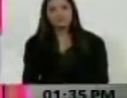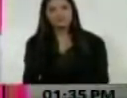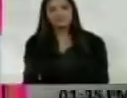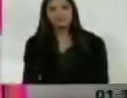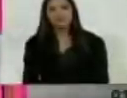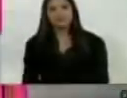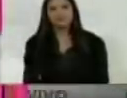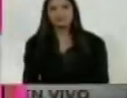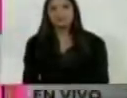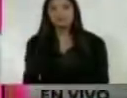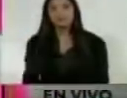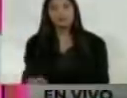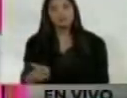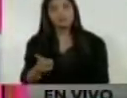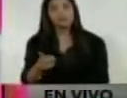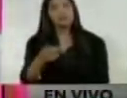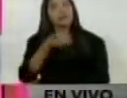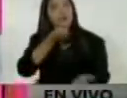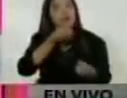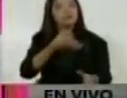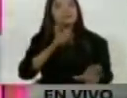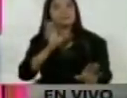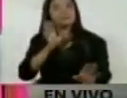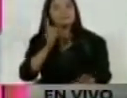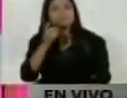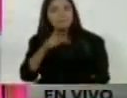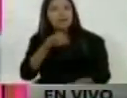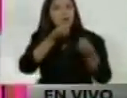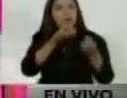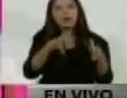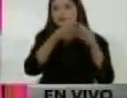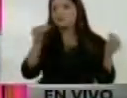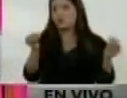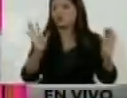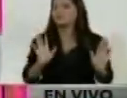No me hagas hablar, Silvia, si no le cuento todo ello.